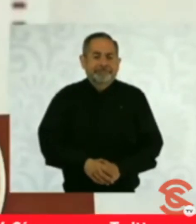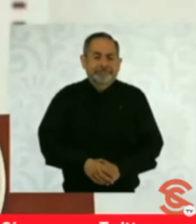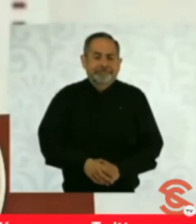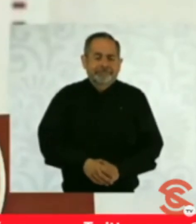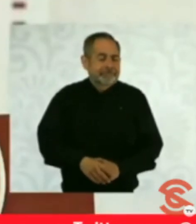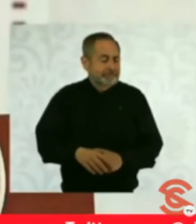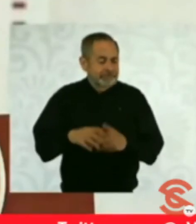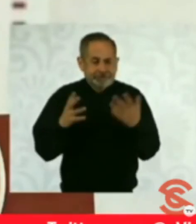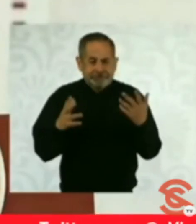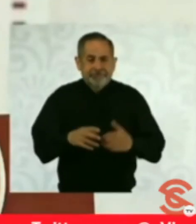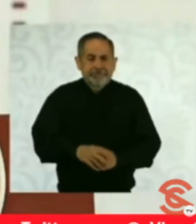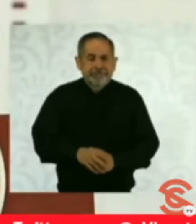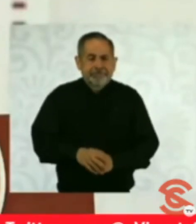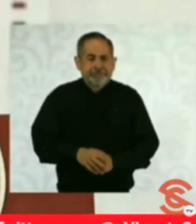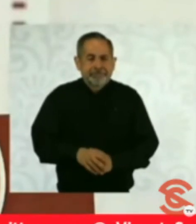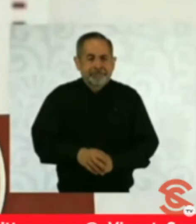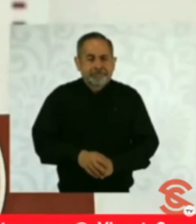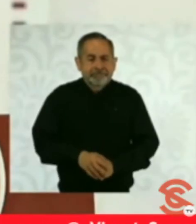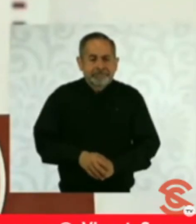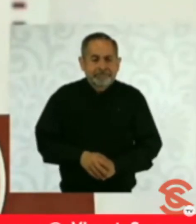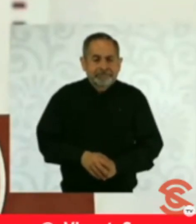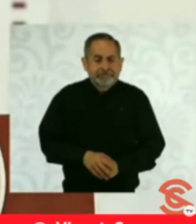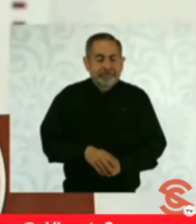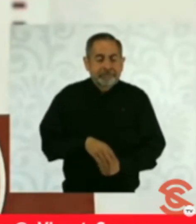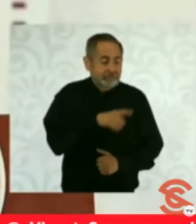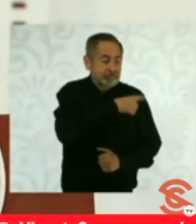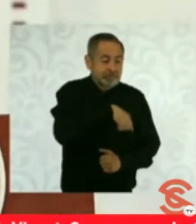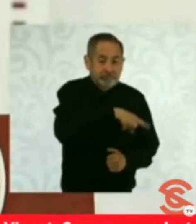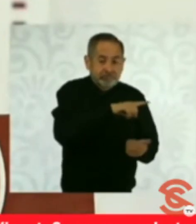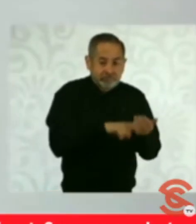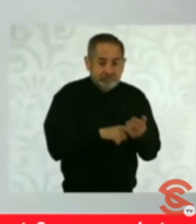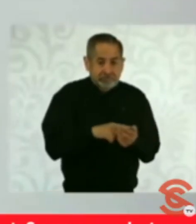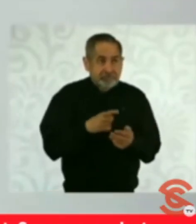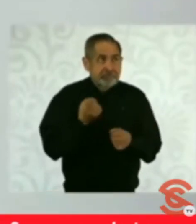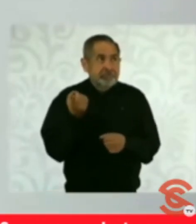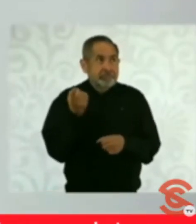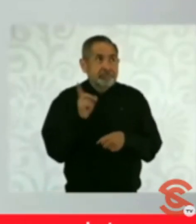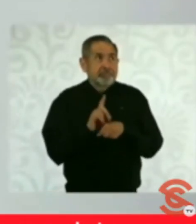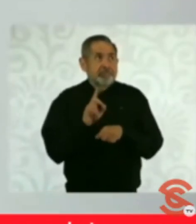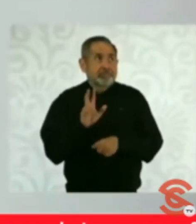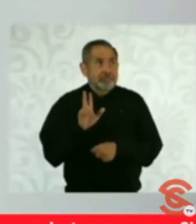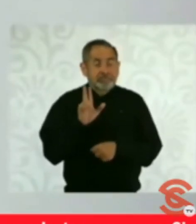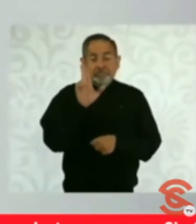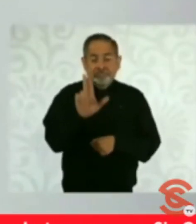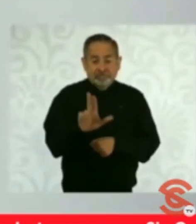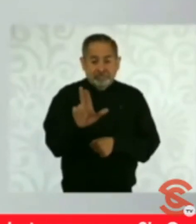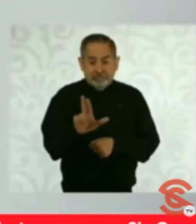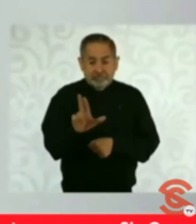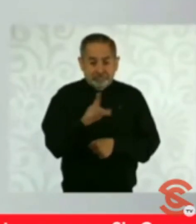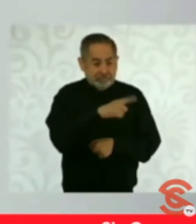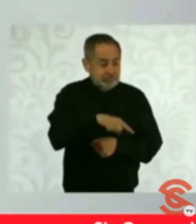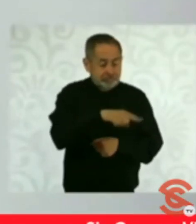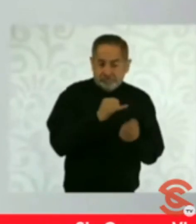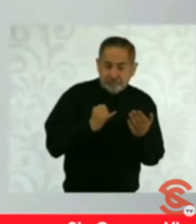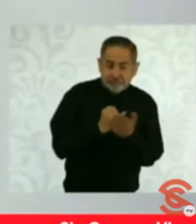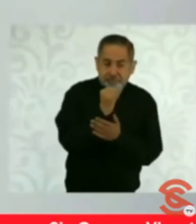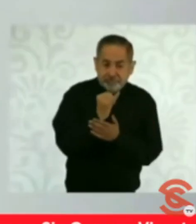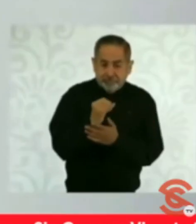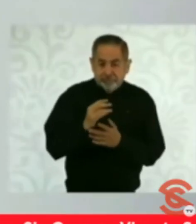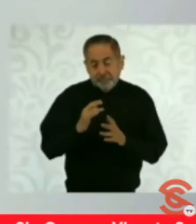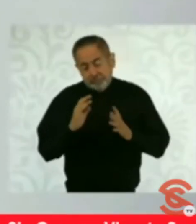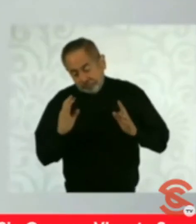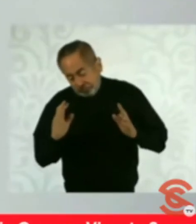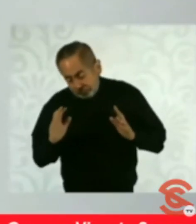Entonces, parece que ellos van a tomar una decisión el martes. Pero el